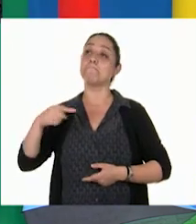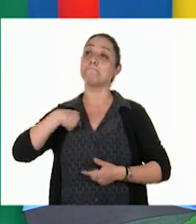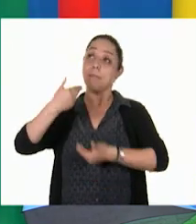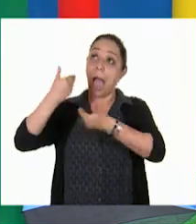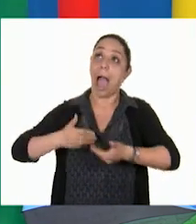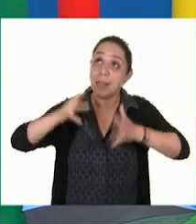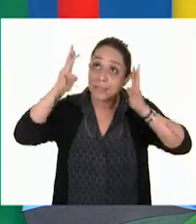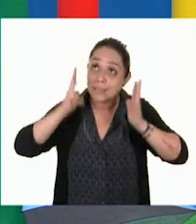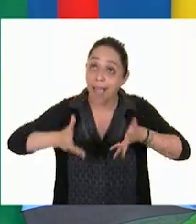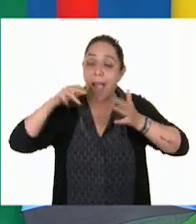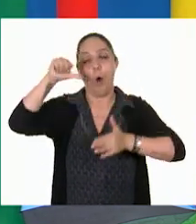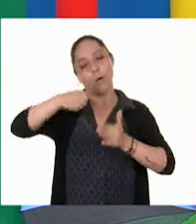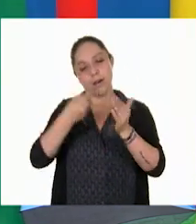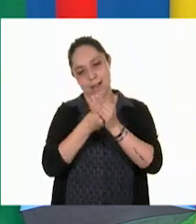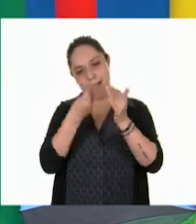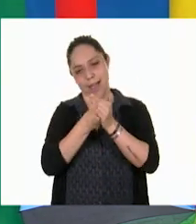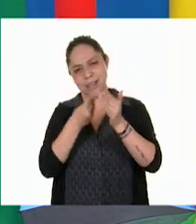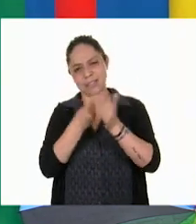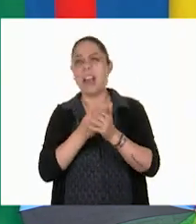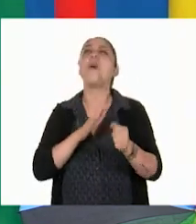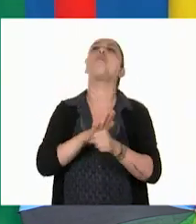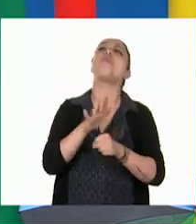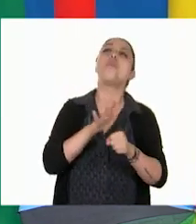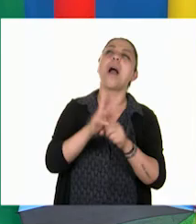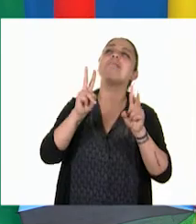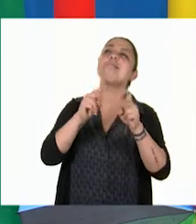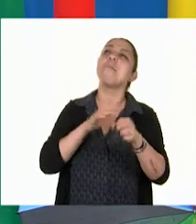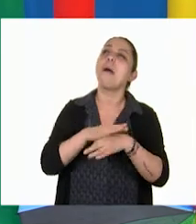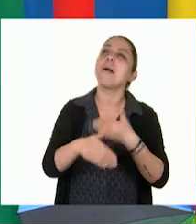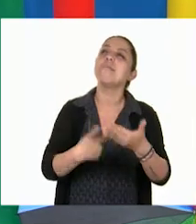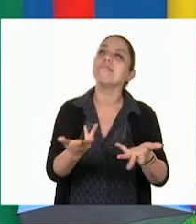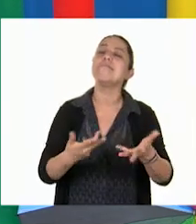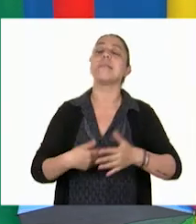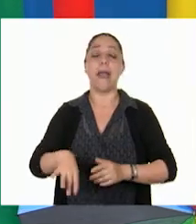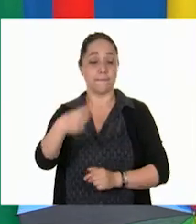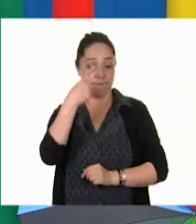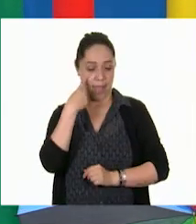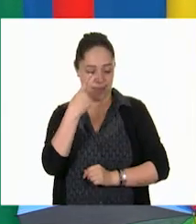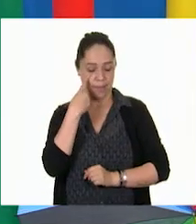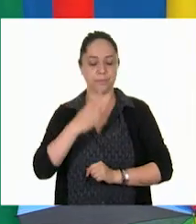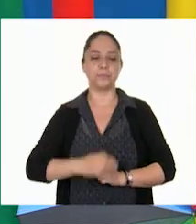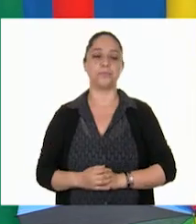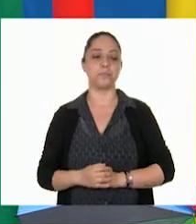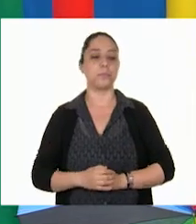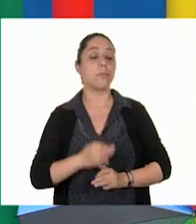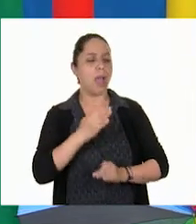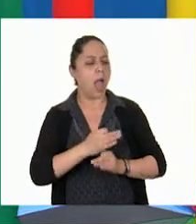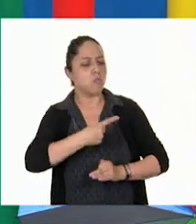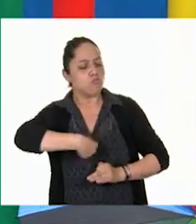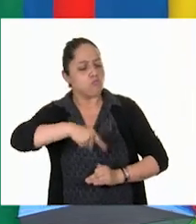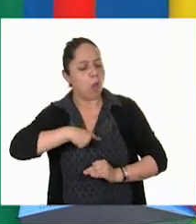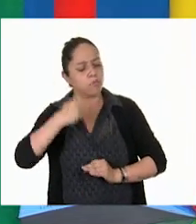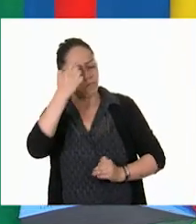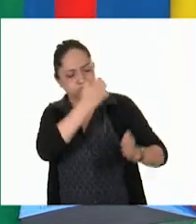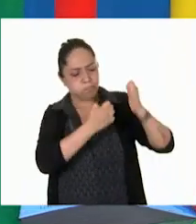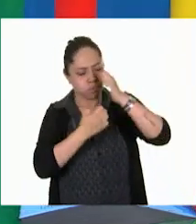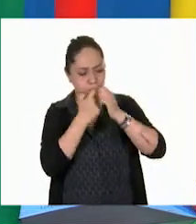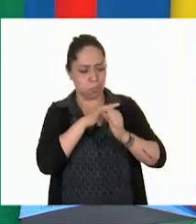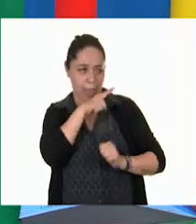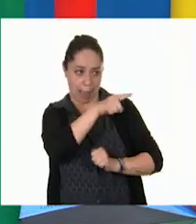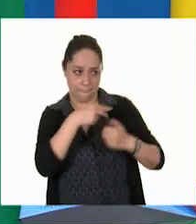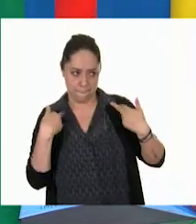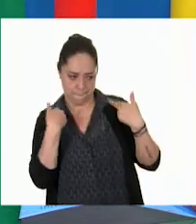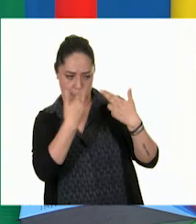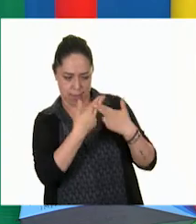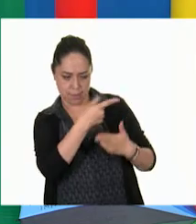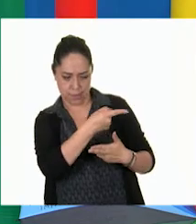para participar en la clase. ¿En qué vamos? Muy bien, pues mira, te cuento. ¿Ah? Estamos analizando con la maestra Cari